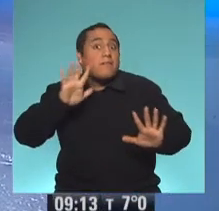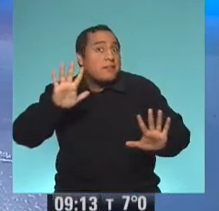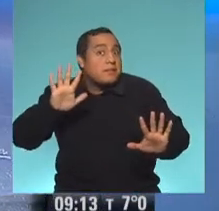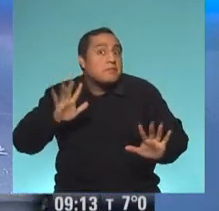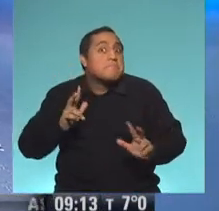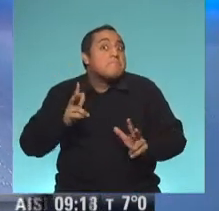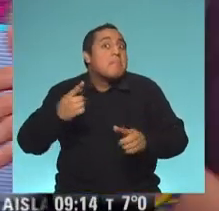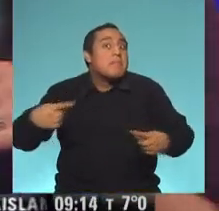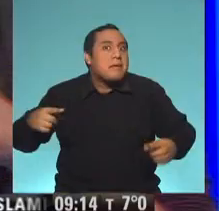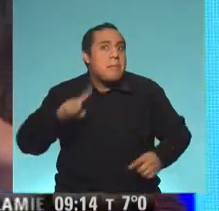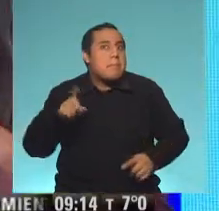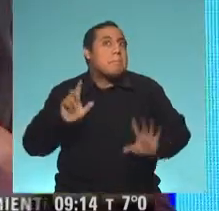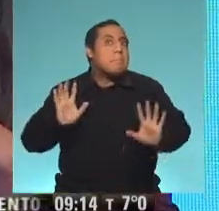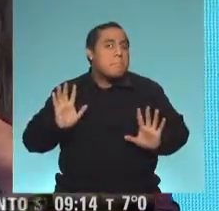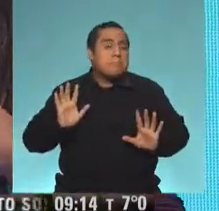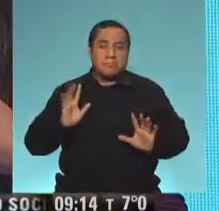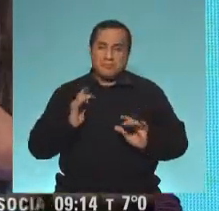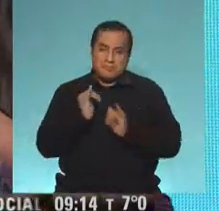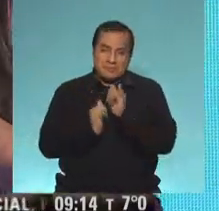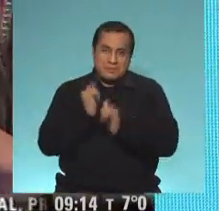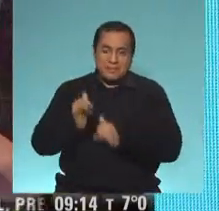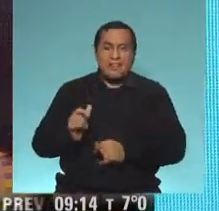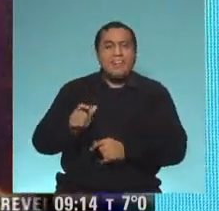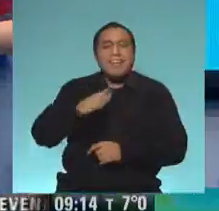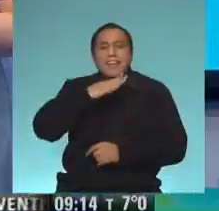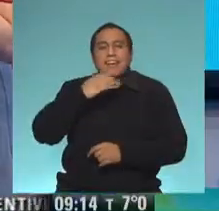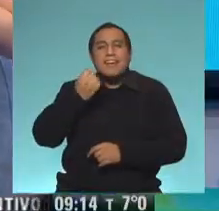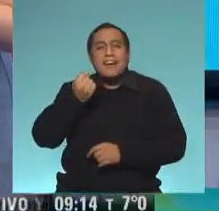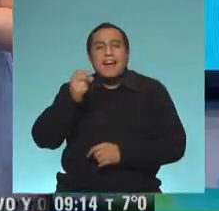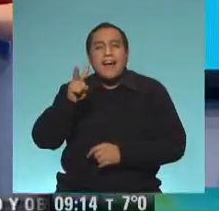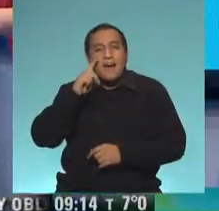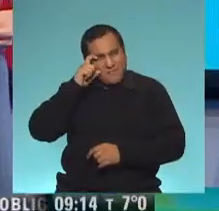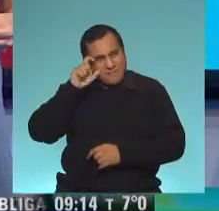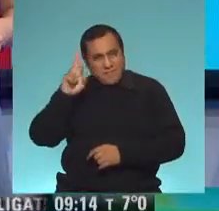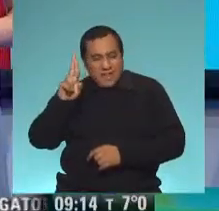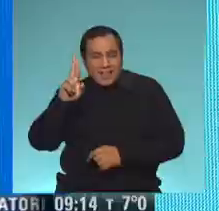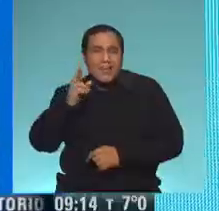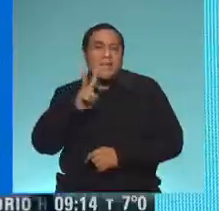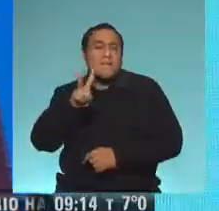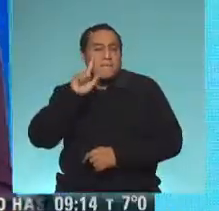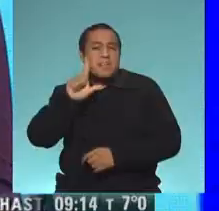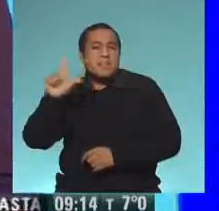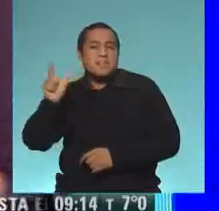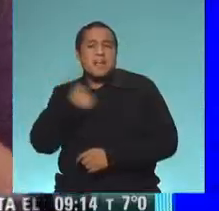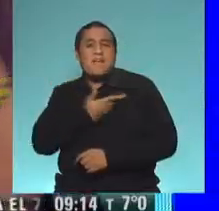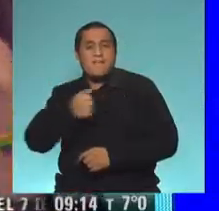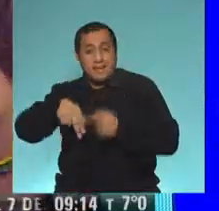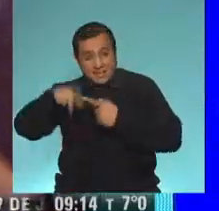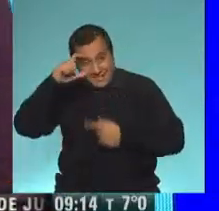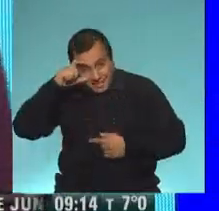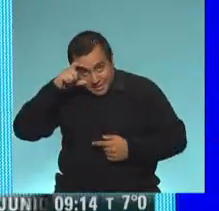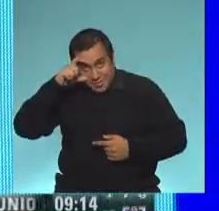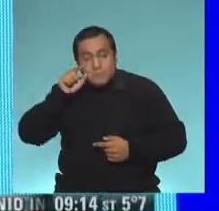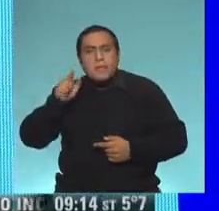Sí. Habíamos empezado a conocer a Javier Villafañe. Sí, sí. Gran titiritero. Muy bien. Bueno, entonces hoy tenemos un